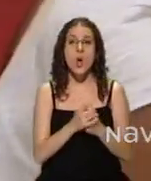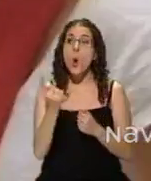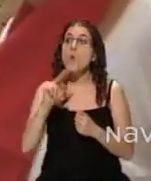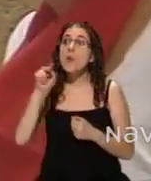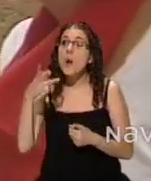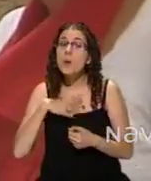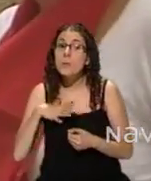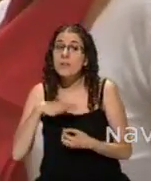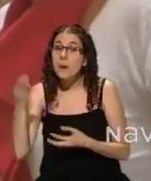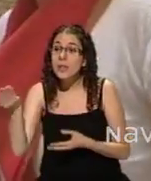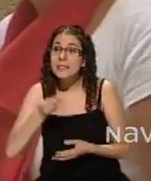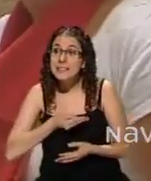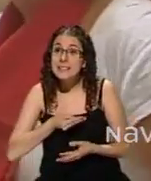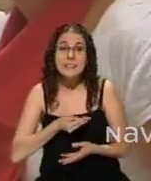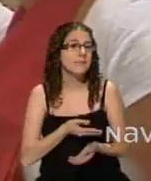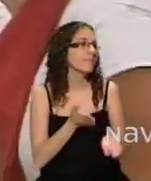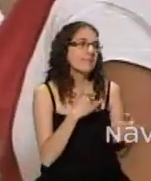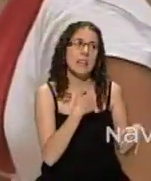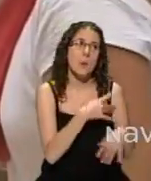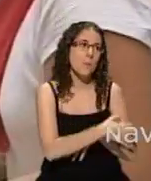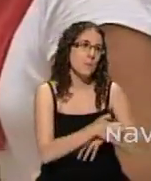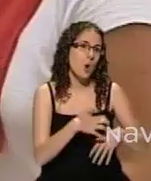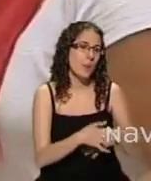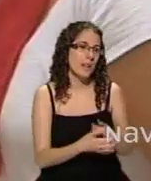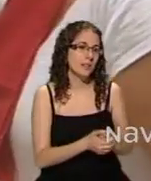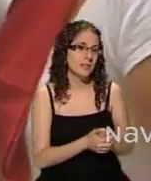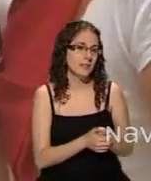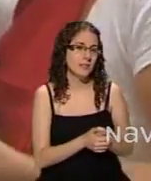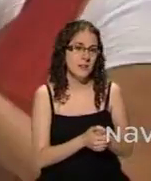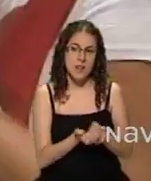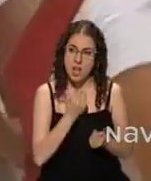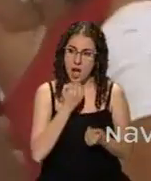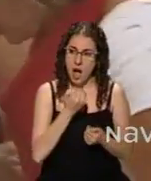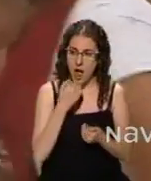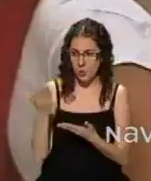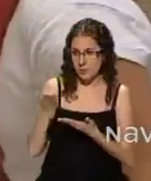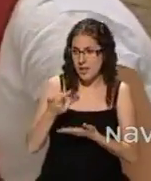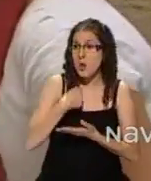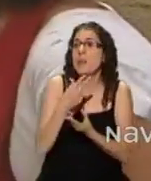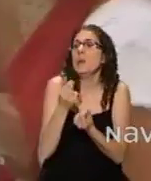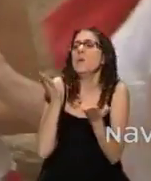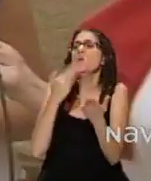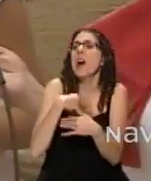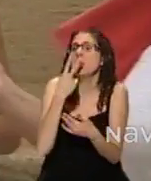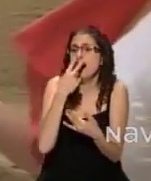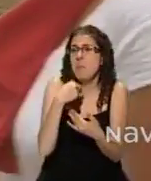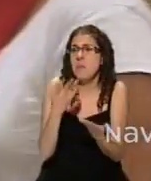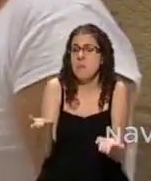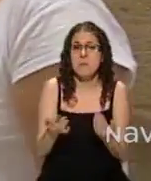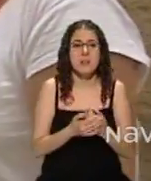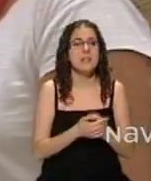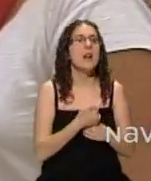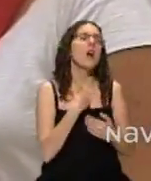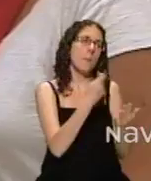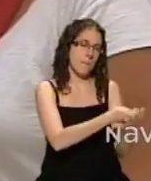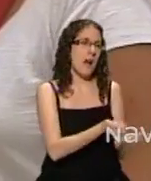ahí para mí? No. Estamos pobres. ¿Cómo que? ¿No nos vais a invitar a comer? ¿Que hemos venido sin dinero ni nada? Os invitamos.